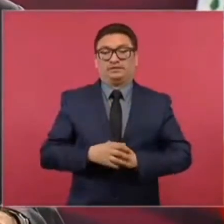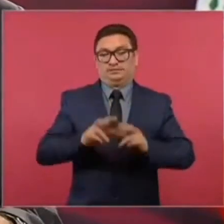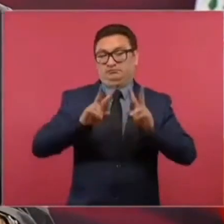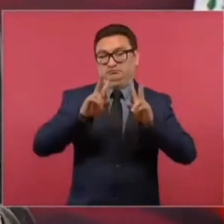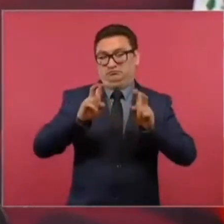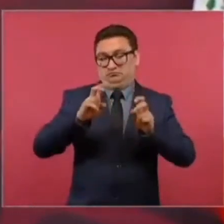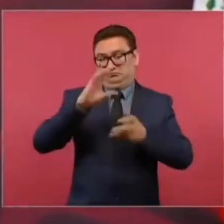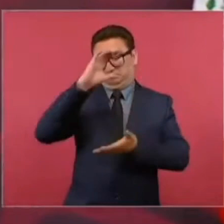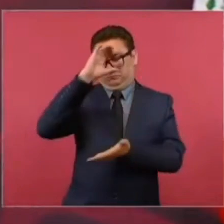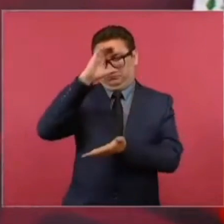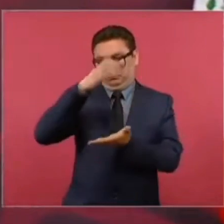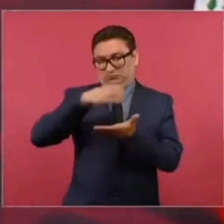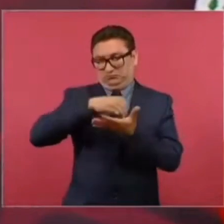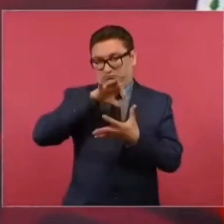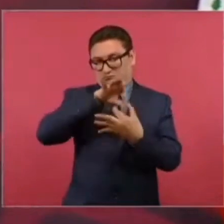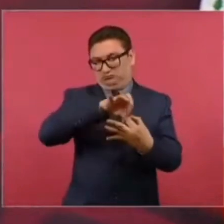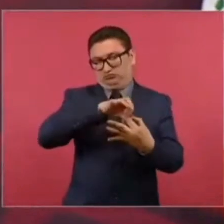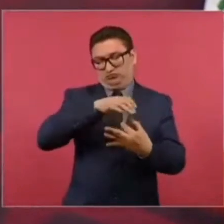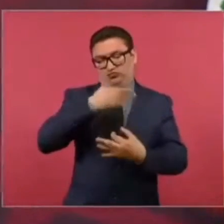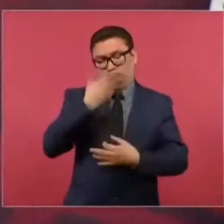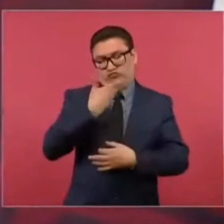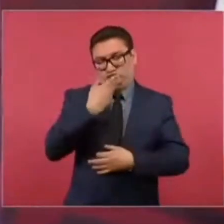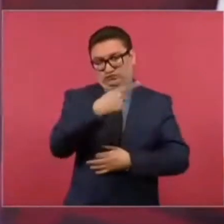católico. Y